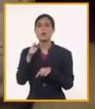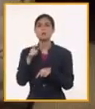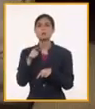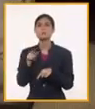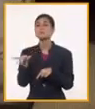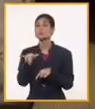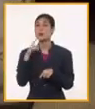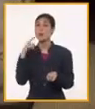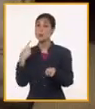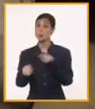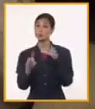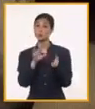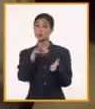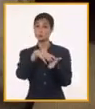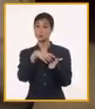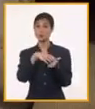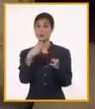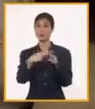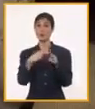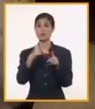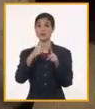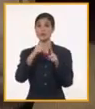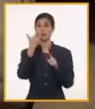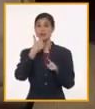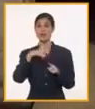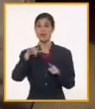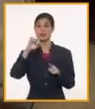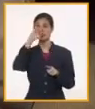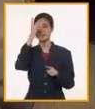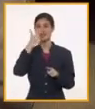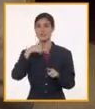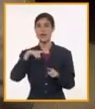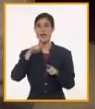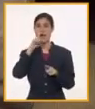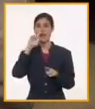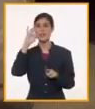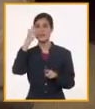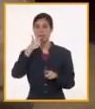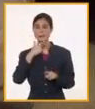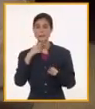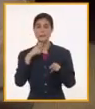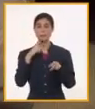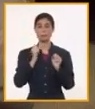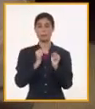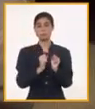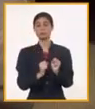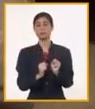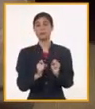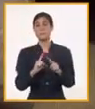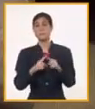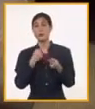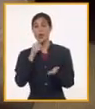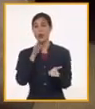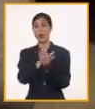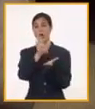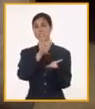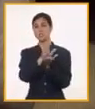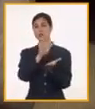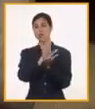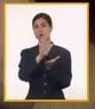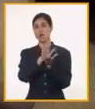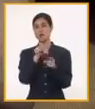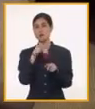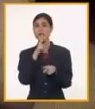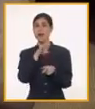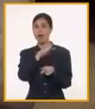Tanzania. En Tanzania unos días ahí esperando también condiciones, porque había una lancha que es la que